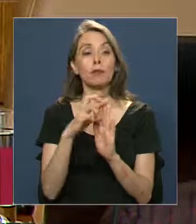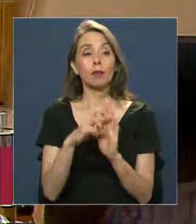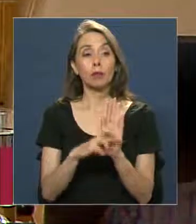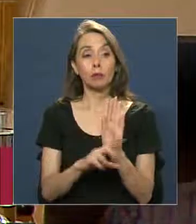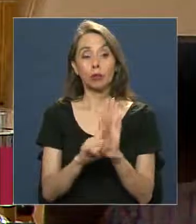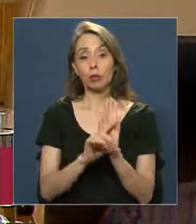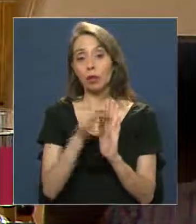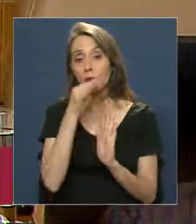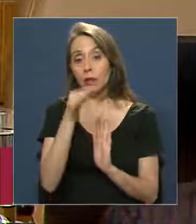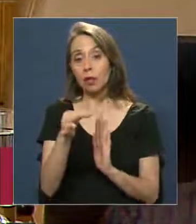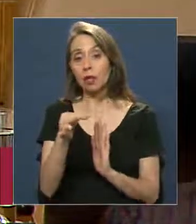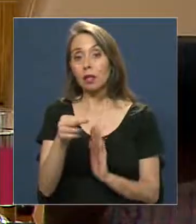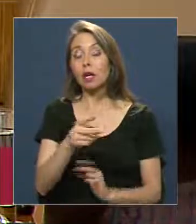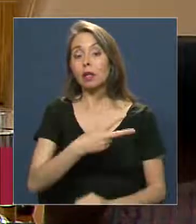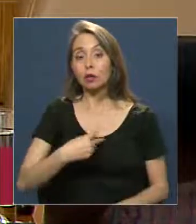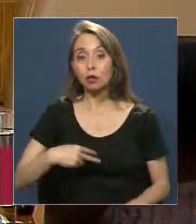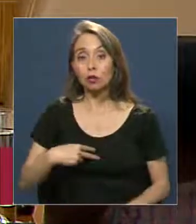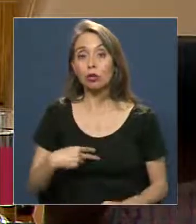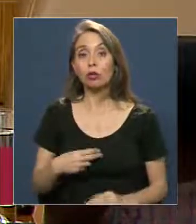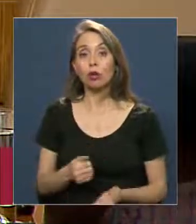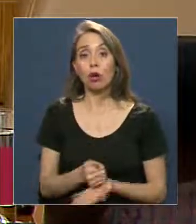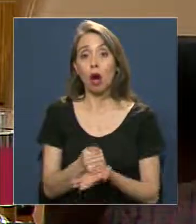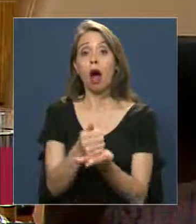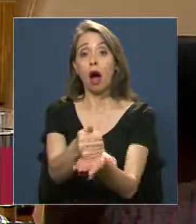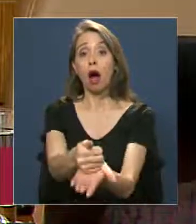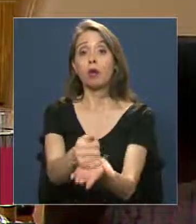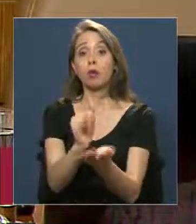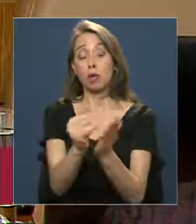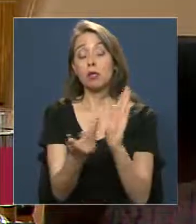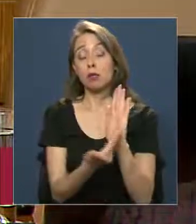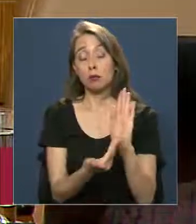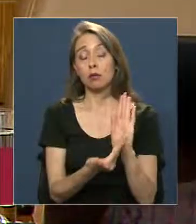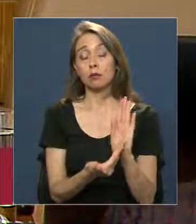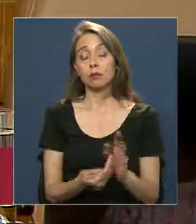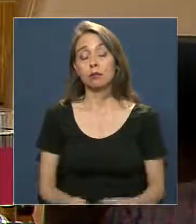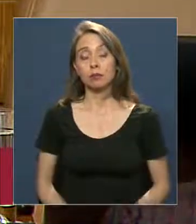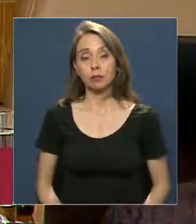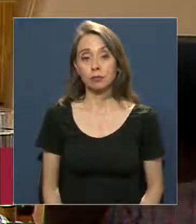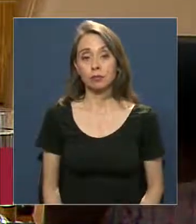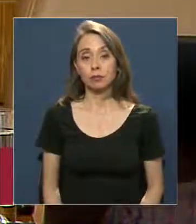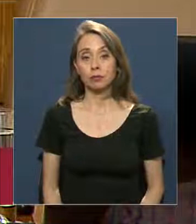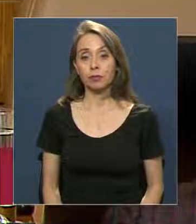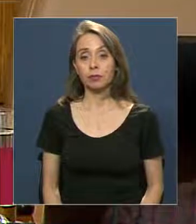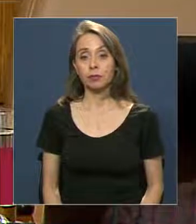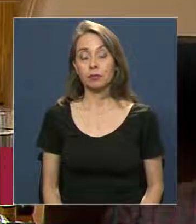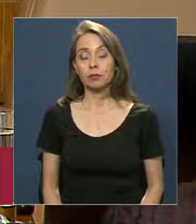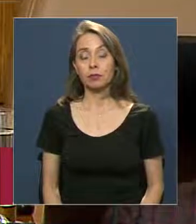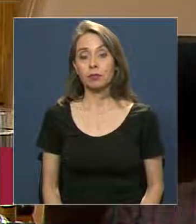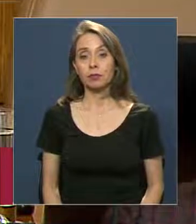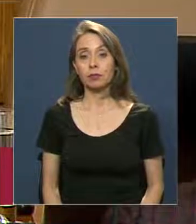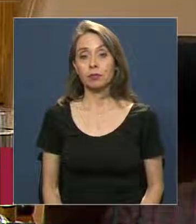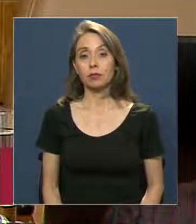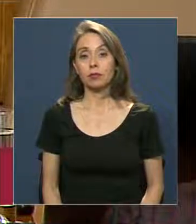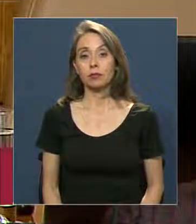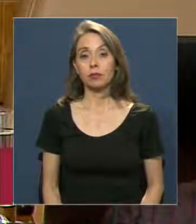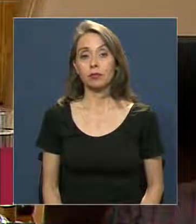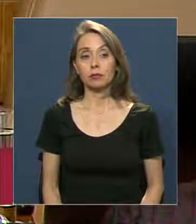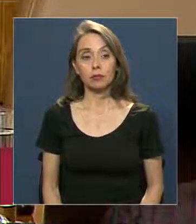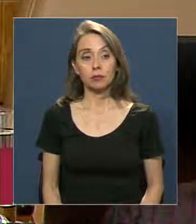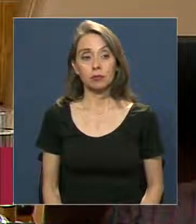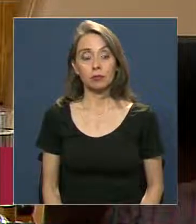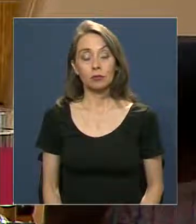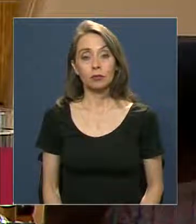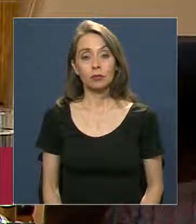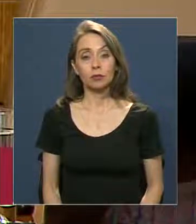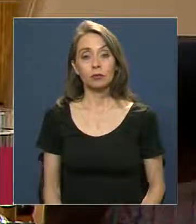qué? Estamos ahí, estamos tendiendo una mano, porque de otra manera de poco se entiende y vamos a tener justamente